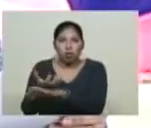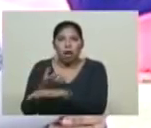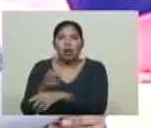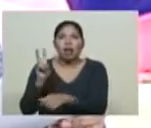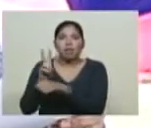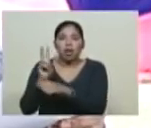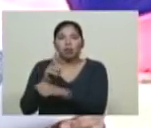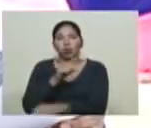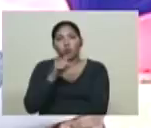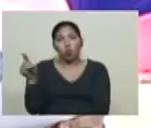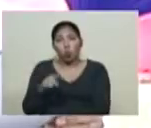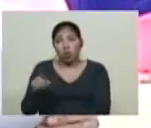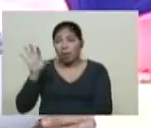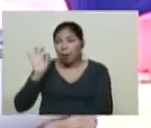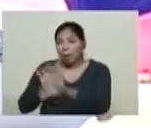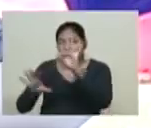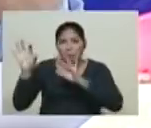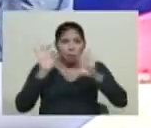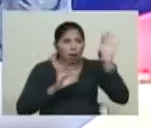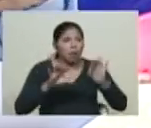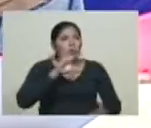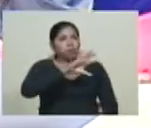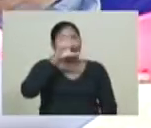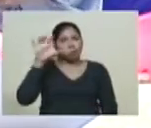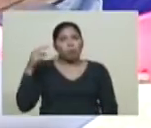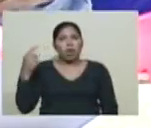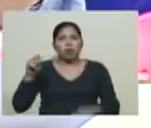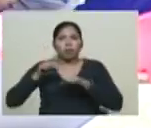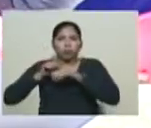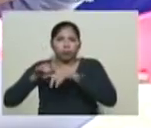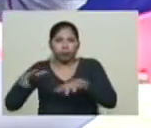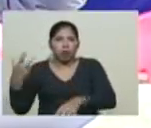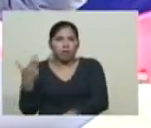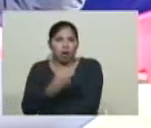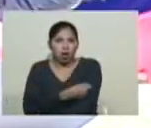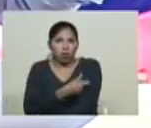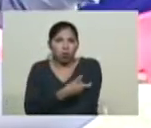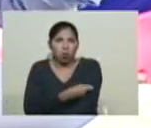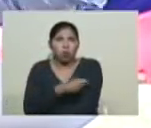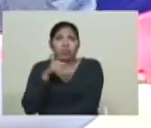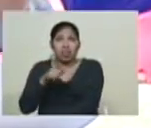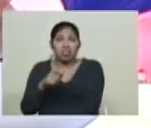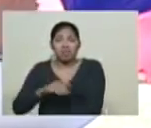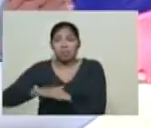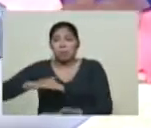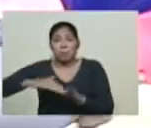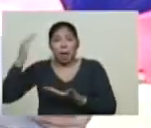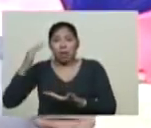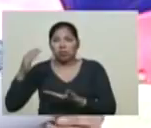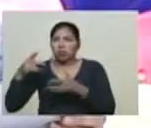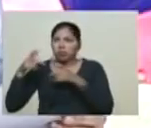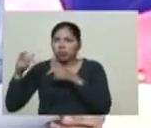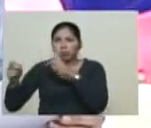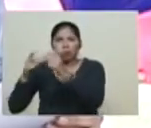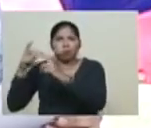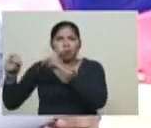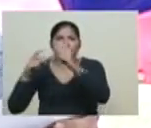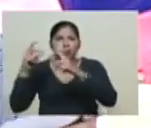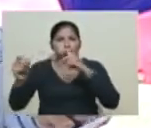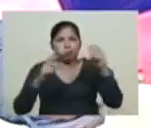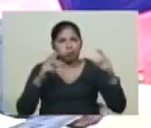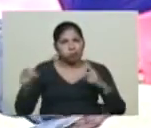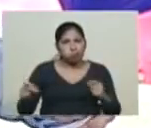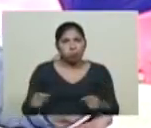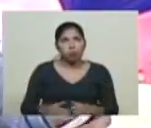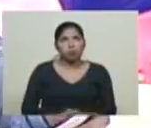y Zulia. En estos estados la vacunación va con más cantidades de dosis y distinto número